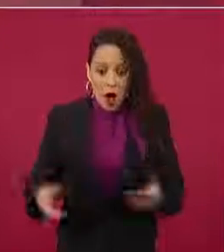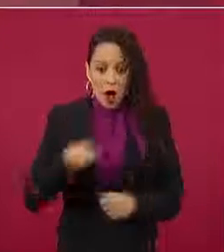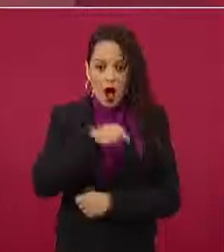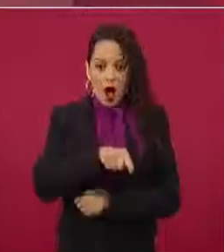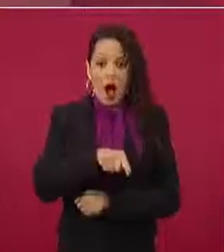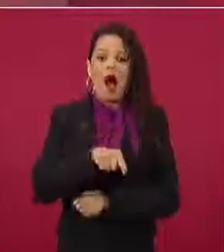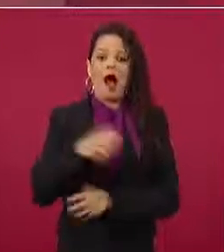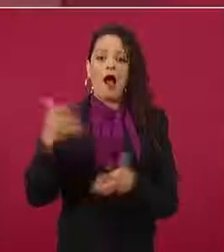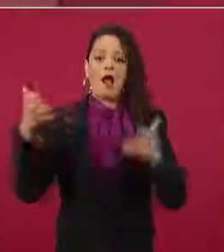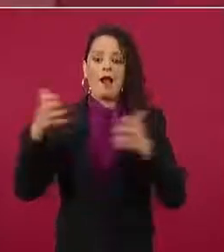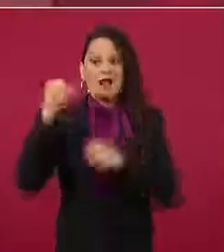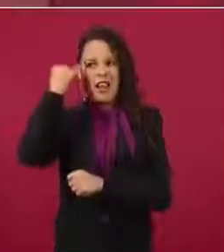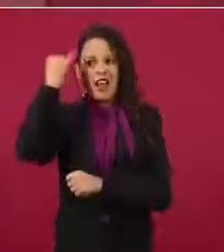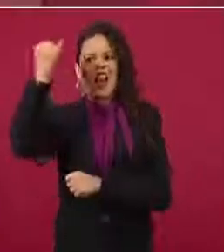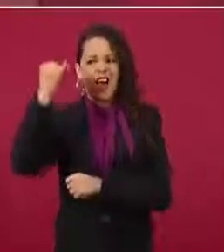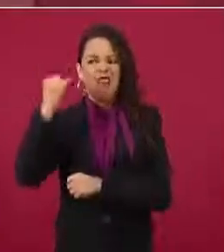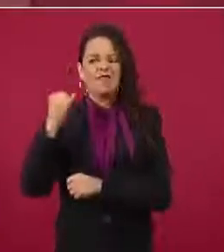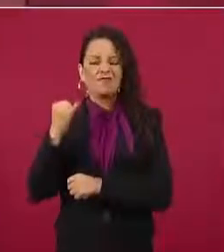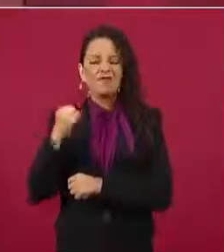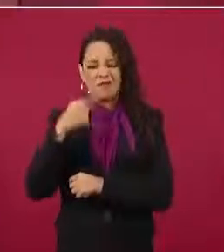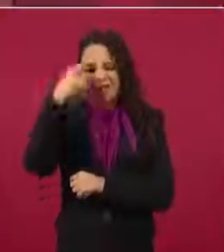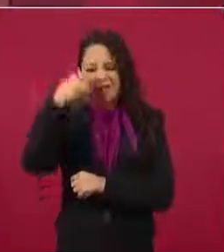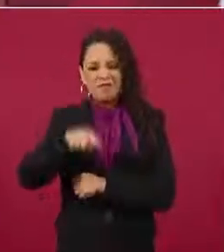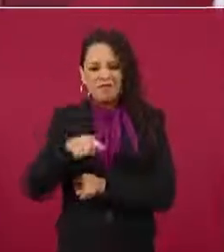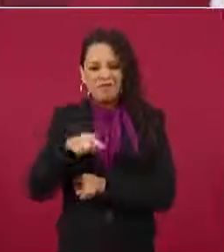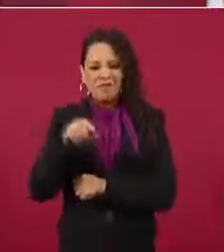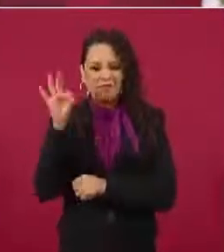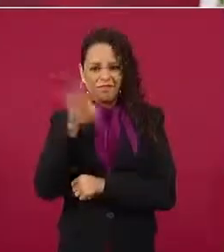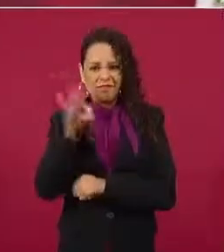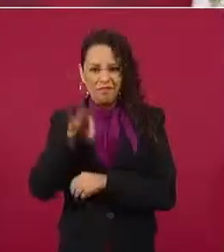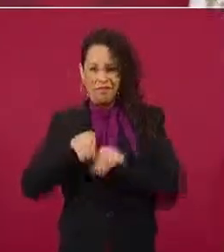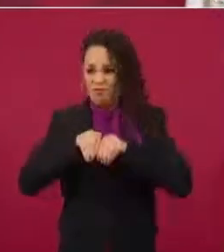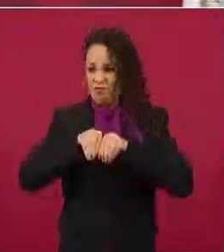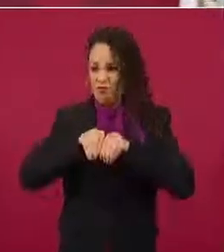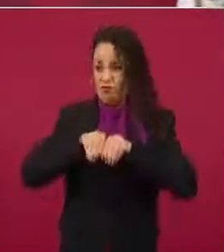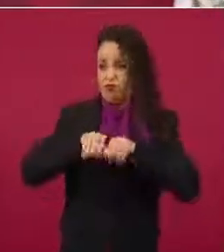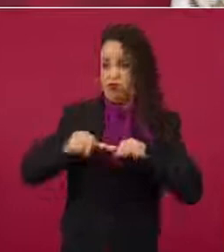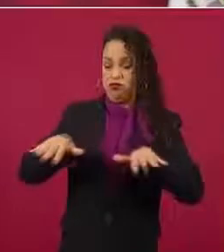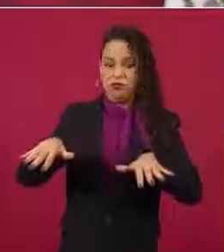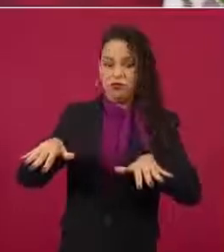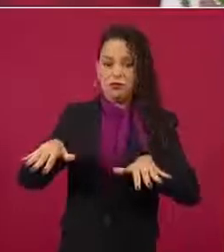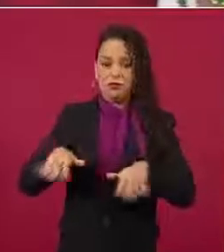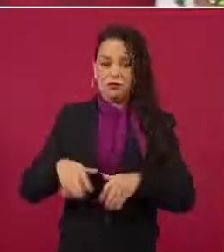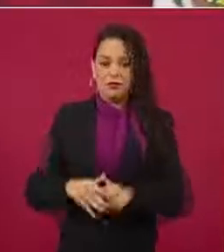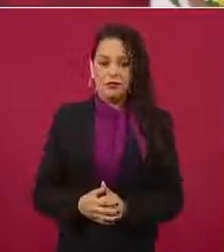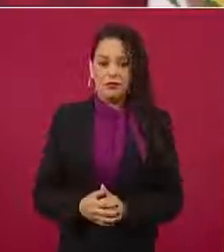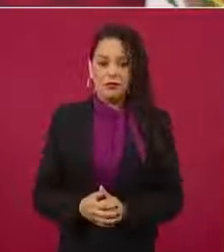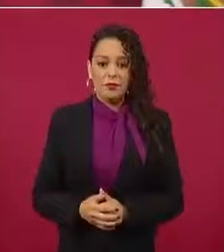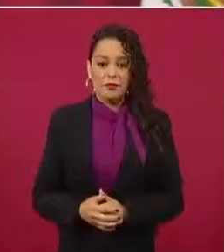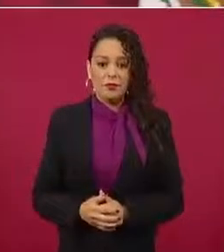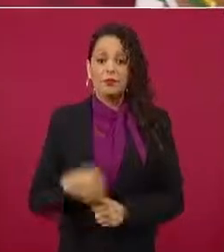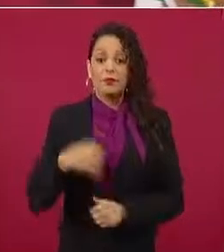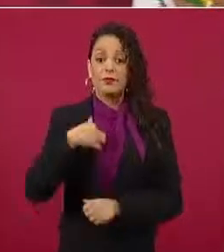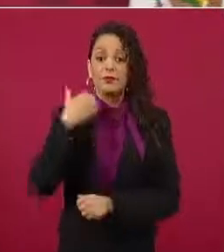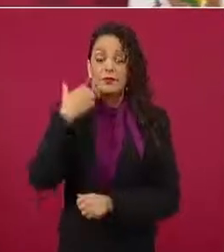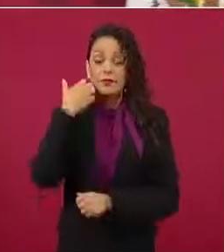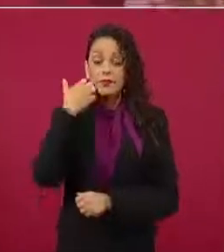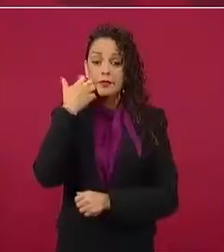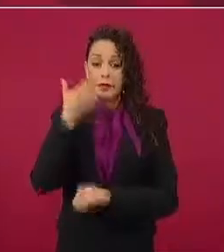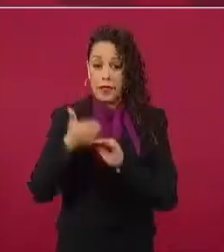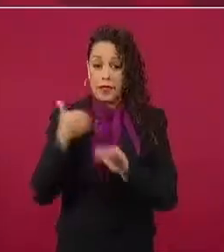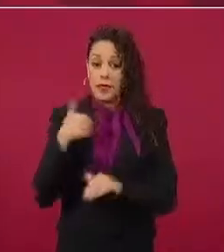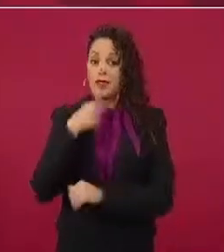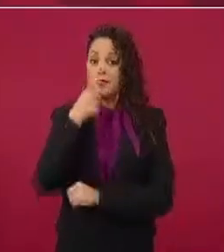De una vez adelanto que le quiero pedir